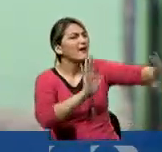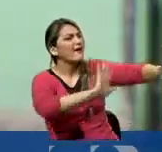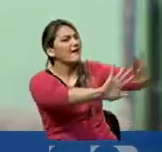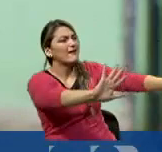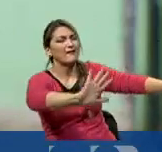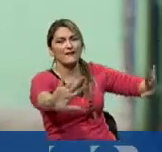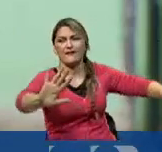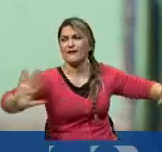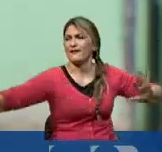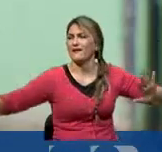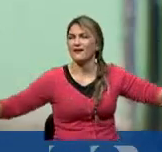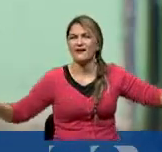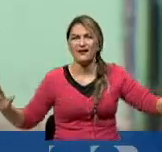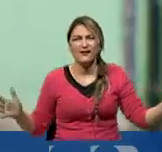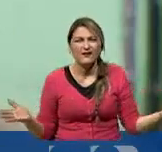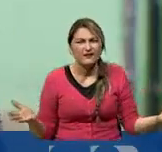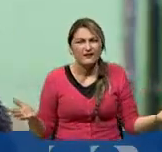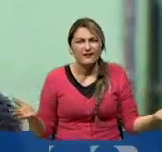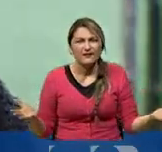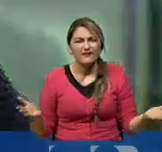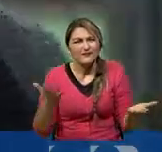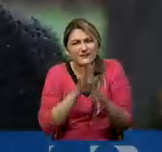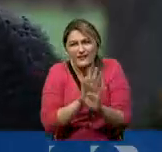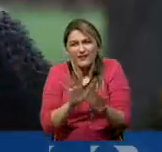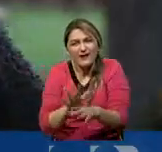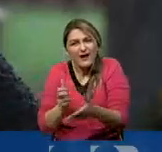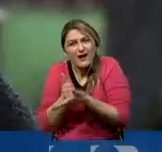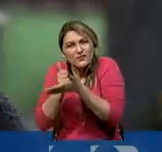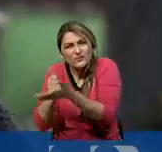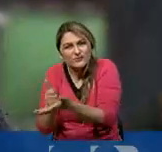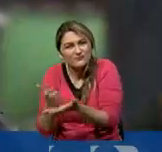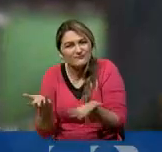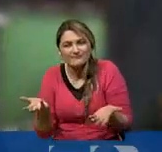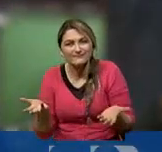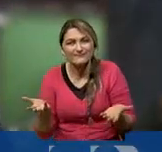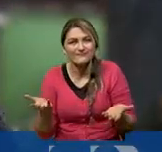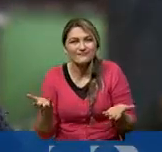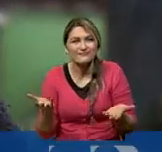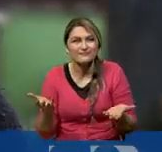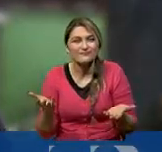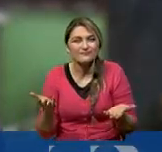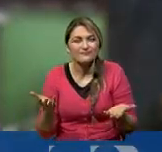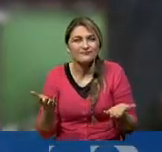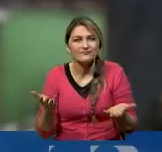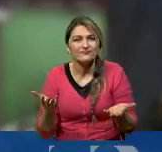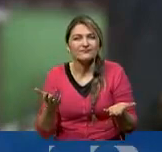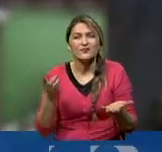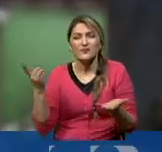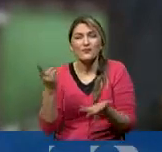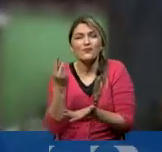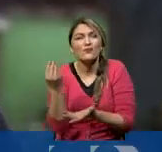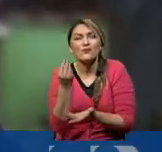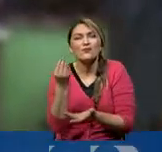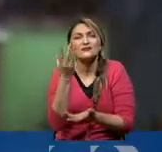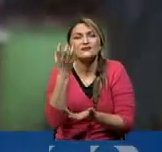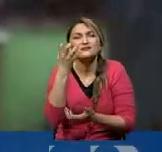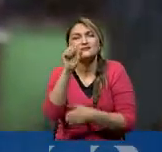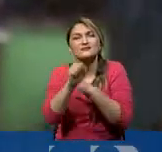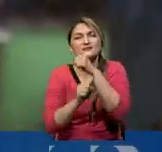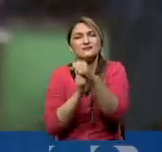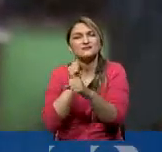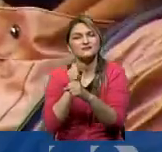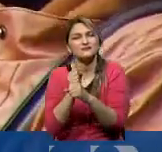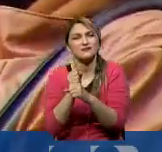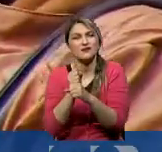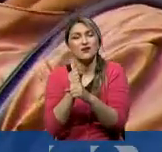no pasen, no pasen, no pasen. Más nada. Fueron un niño, como un niño de 15 años, que fue que lo